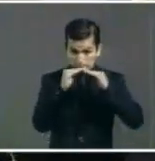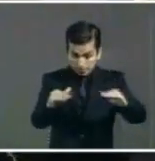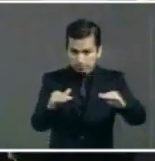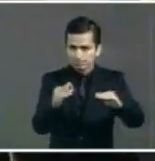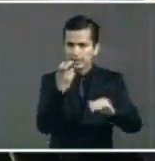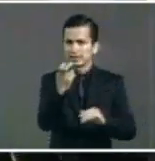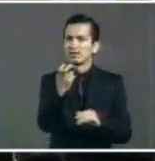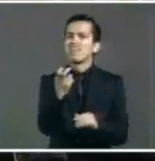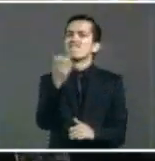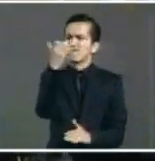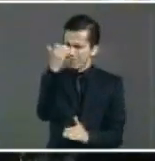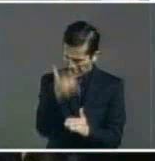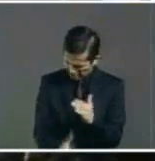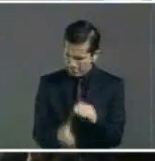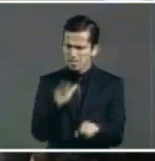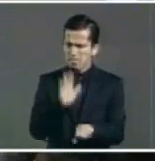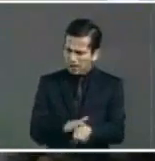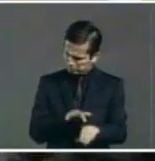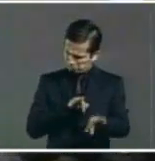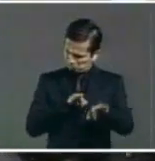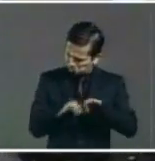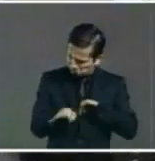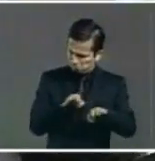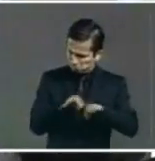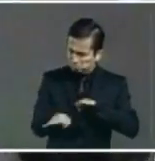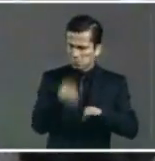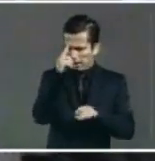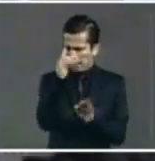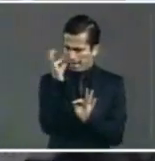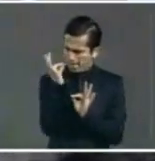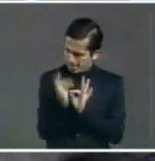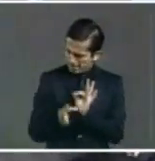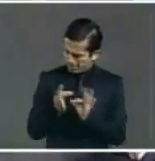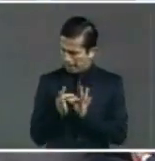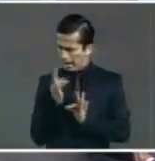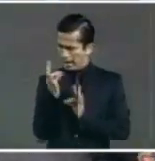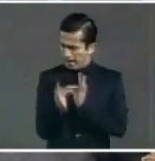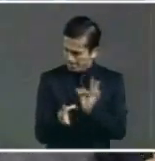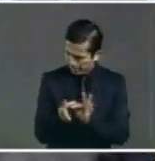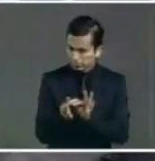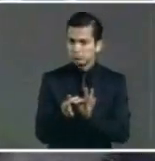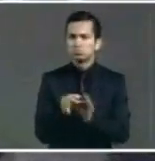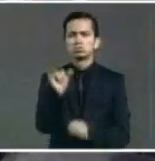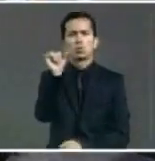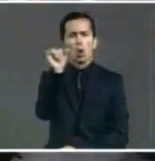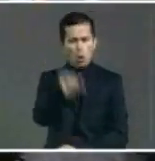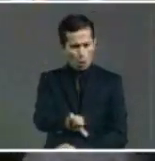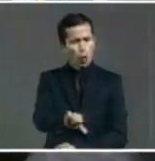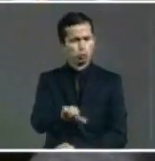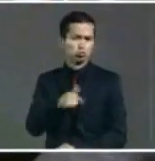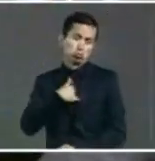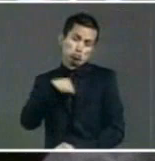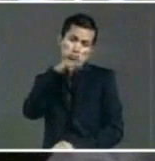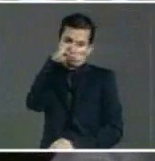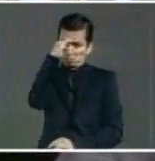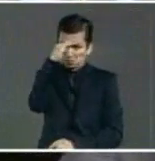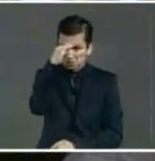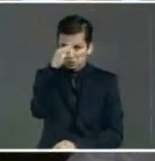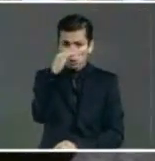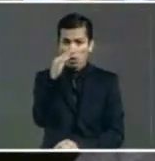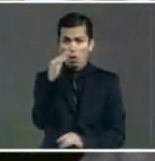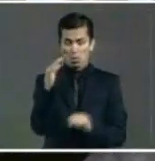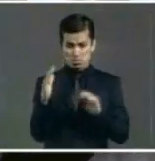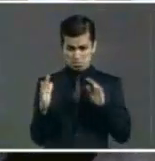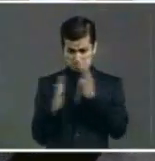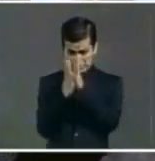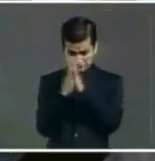sistema que debe estar en continuo perfeccionamiento. Hoy es claro, a mi juicio, que nuestra democracia no está